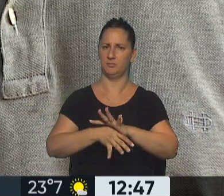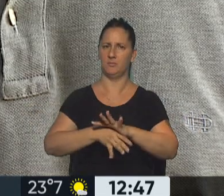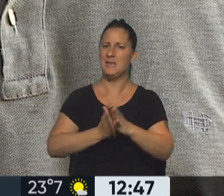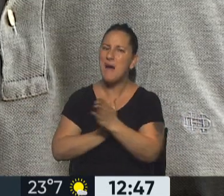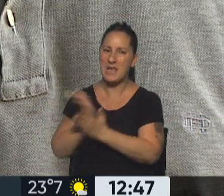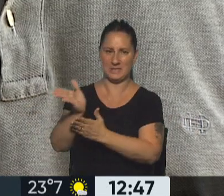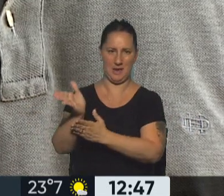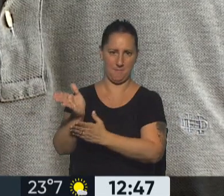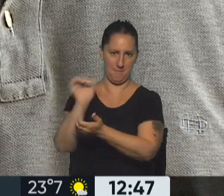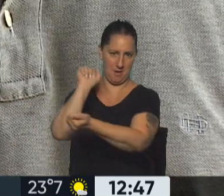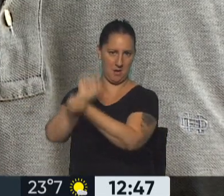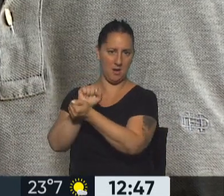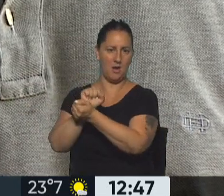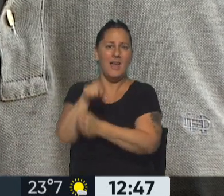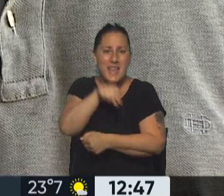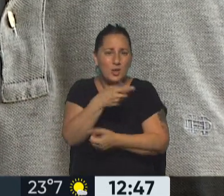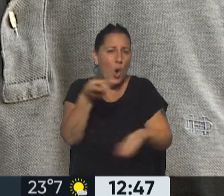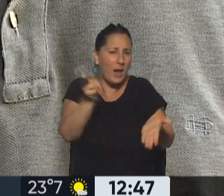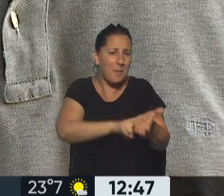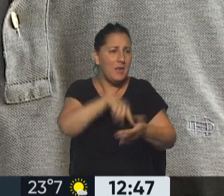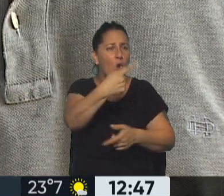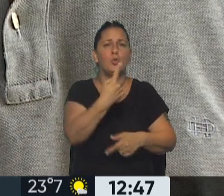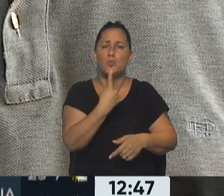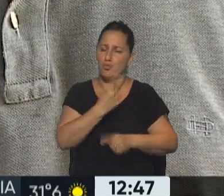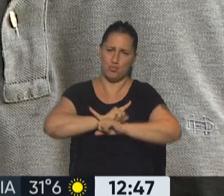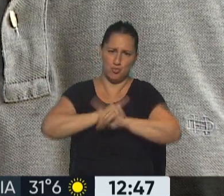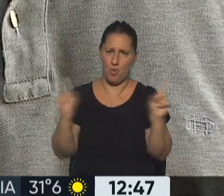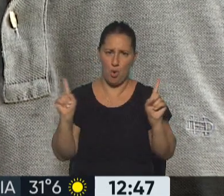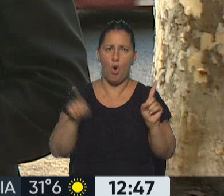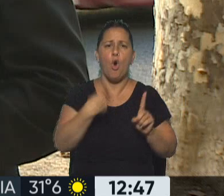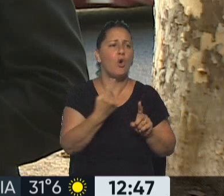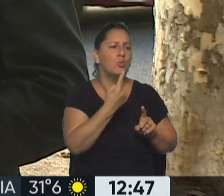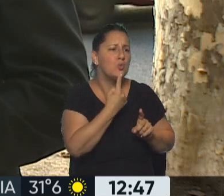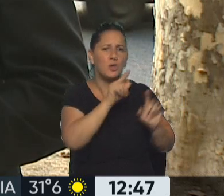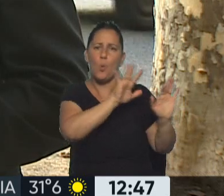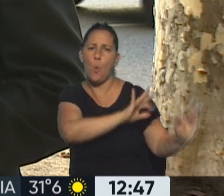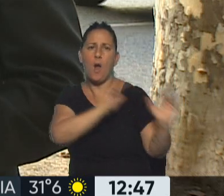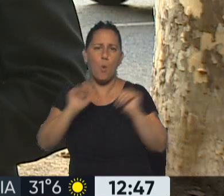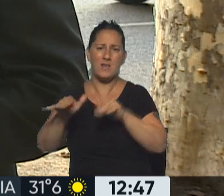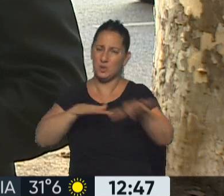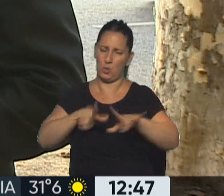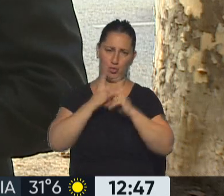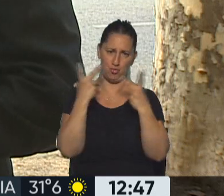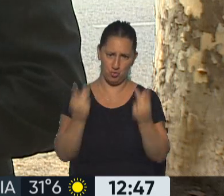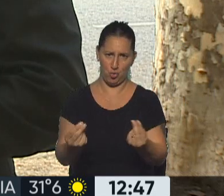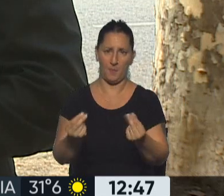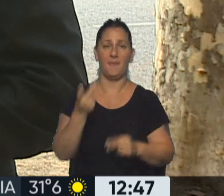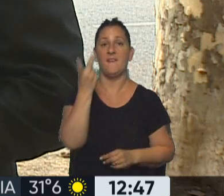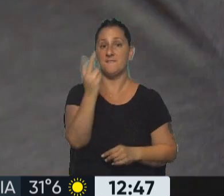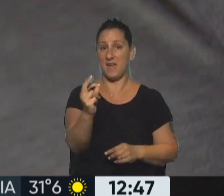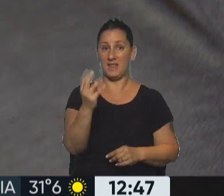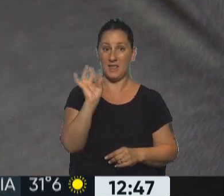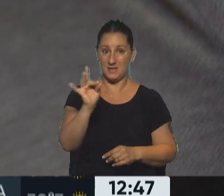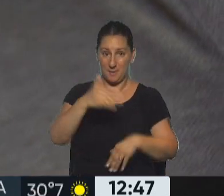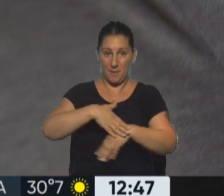perpetua que esto no no vuelva a suceder que no haya otro Fernando en pocos días el 20 de diciembre